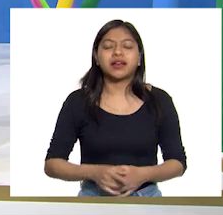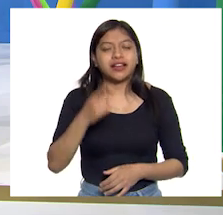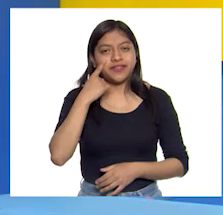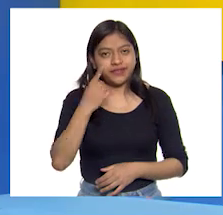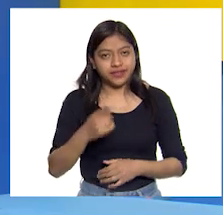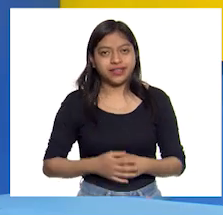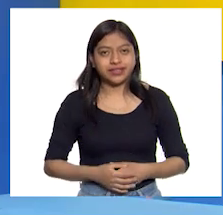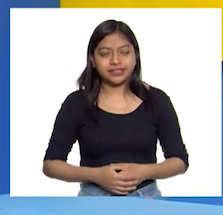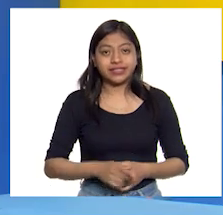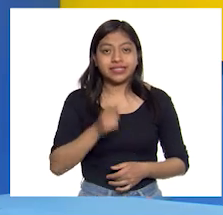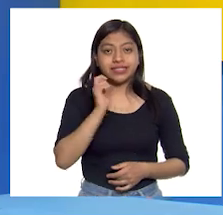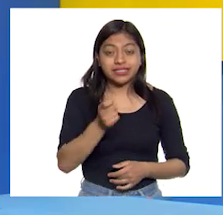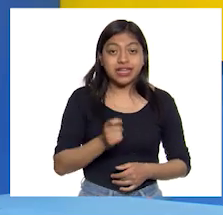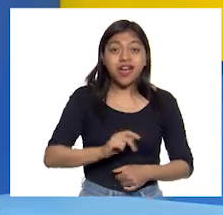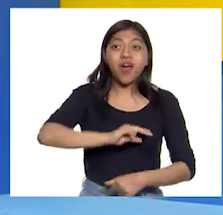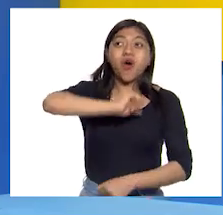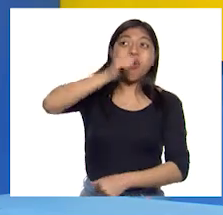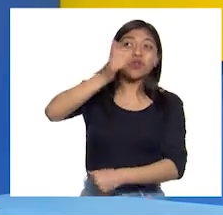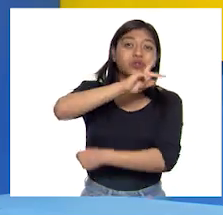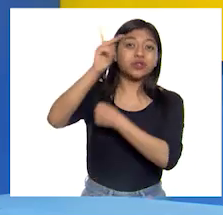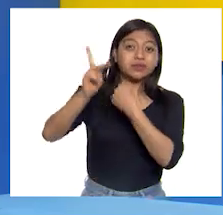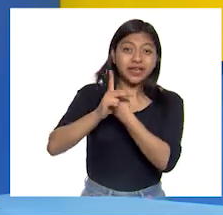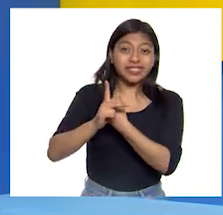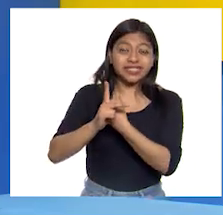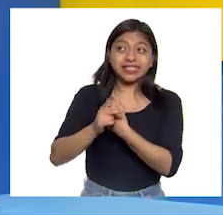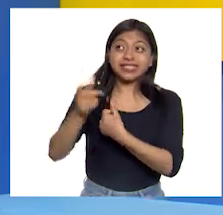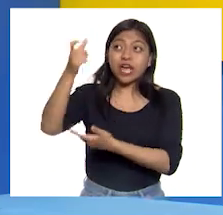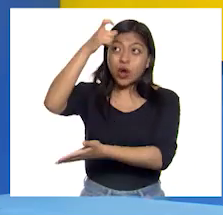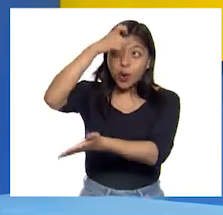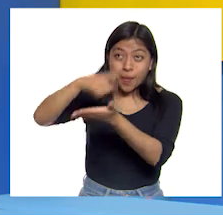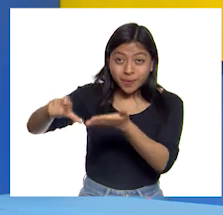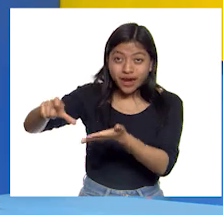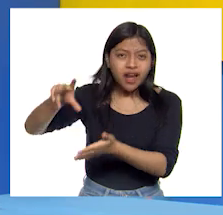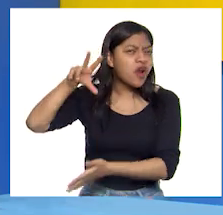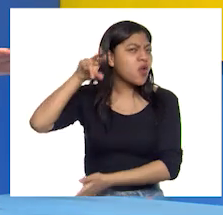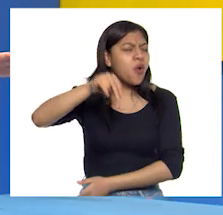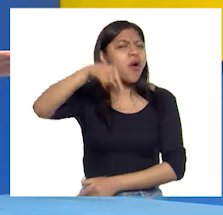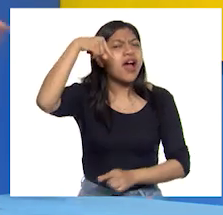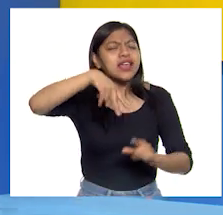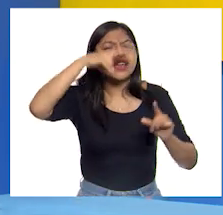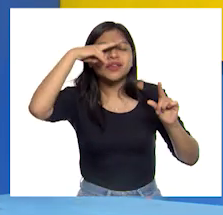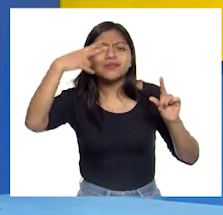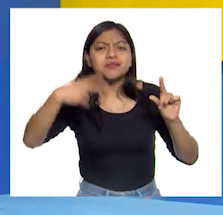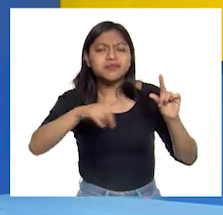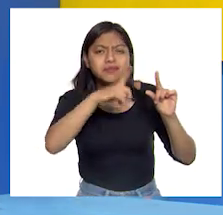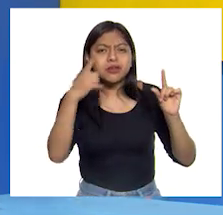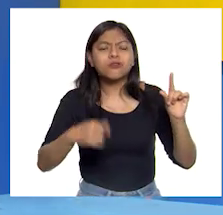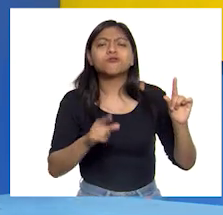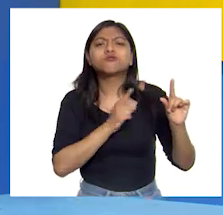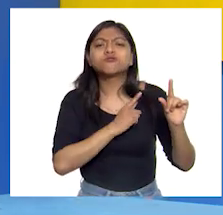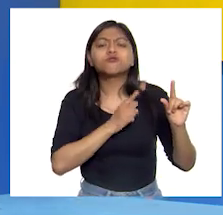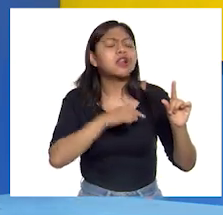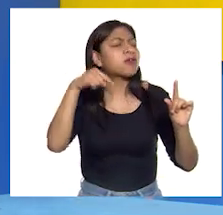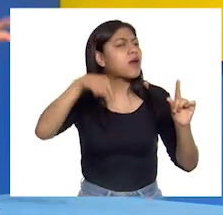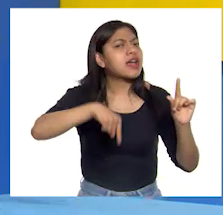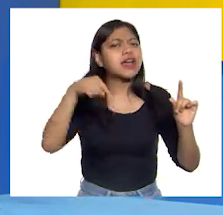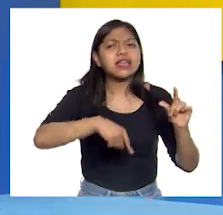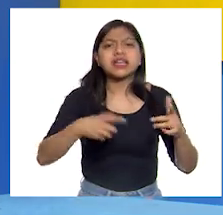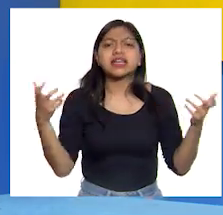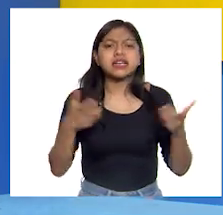el significado de estas dos palabras, ¿qué creen que quiera decir sustitución de importaciones? Cambiar lo que traemos de